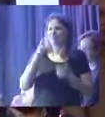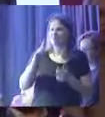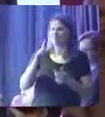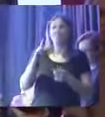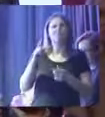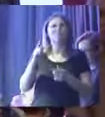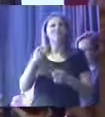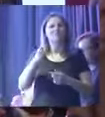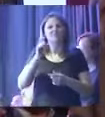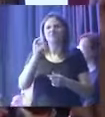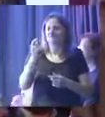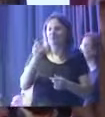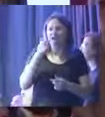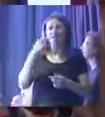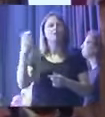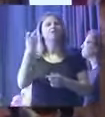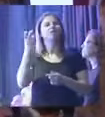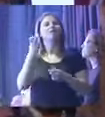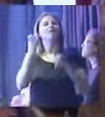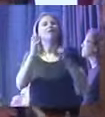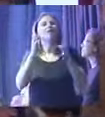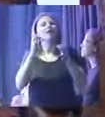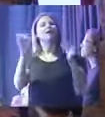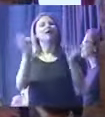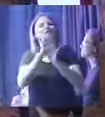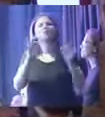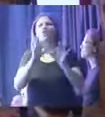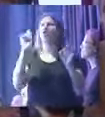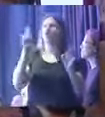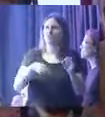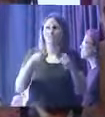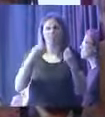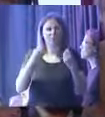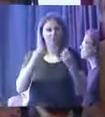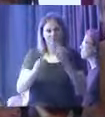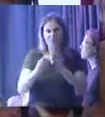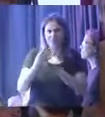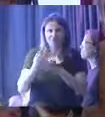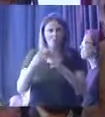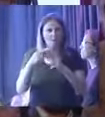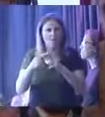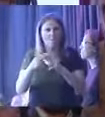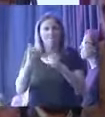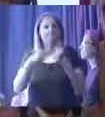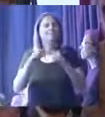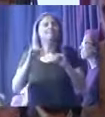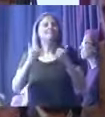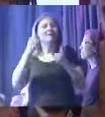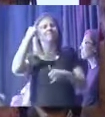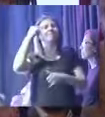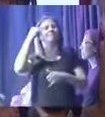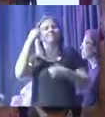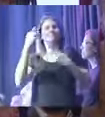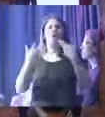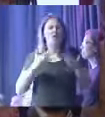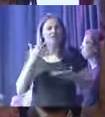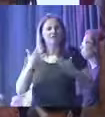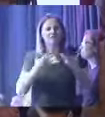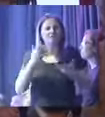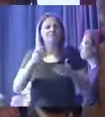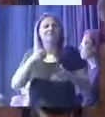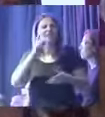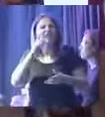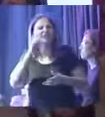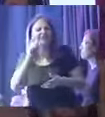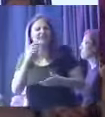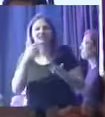encontrar esa canción, en un sentido que a mí ya me parecía, me molestaba eso de la tacita,